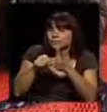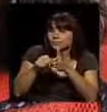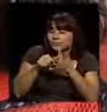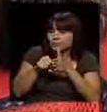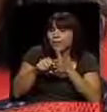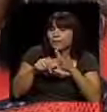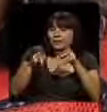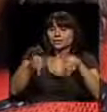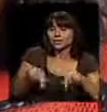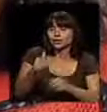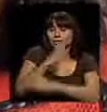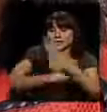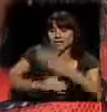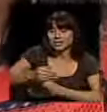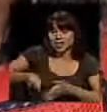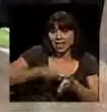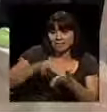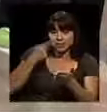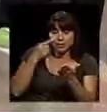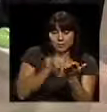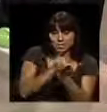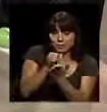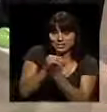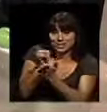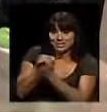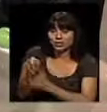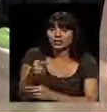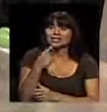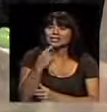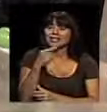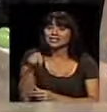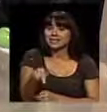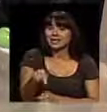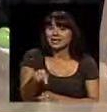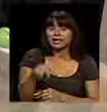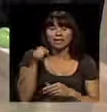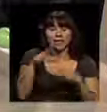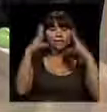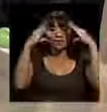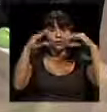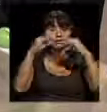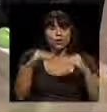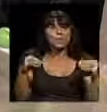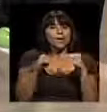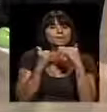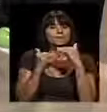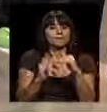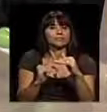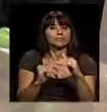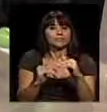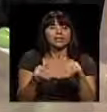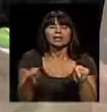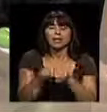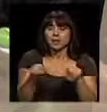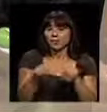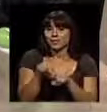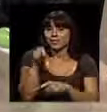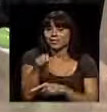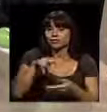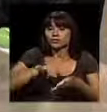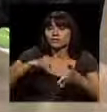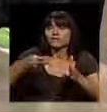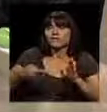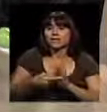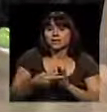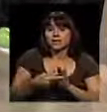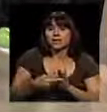investigaciones nos dicen que a veces la información está mucho más restringida y que entonces también esto les da un